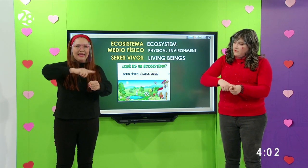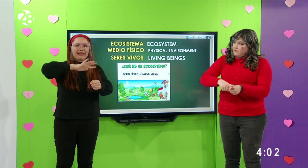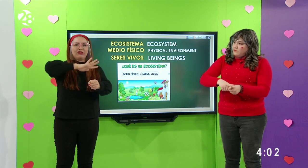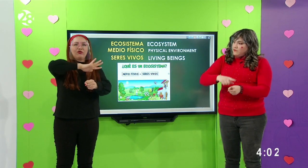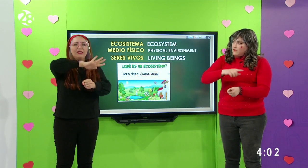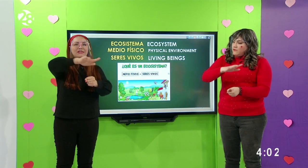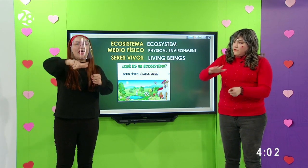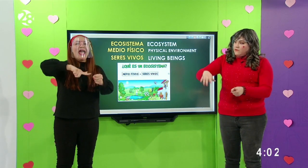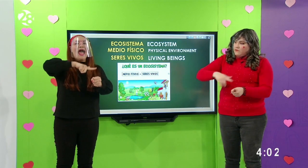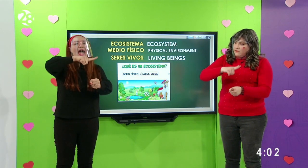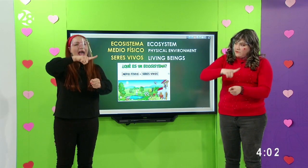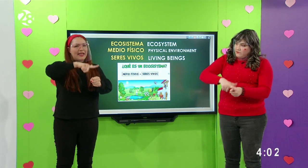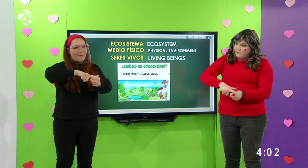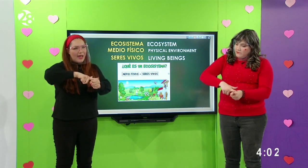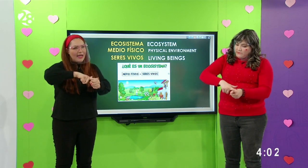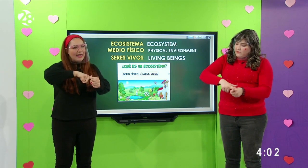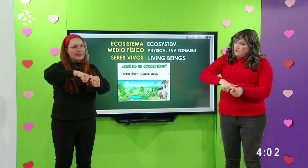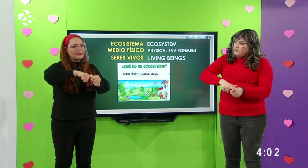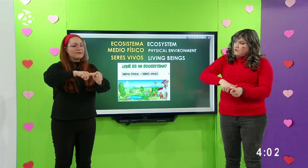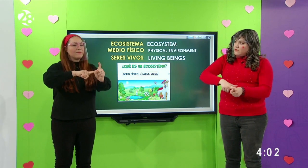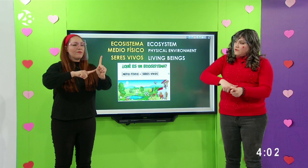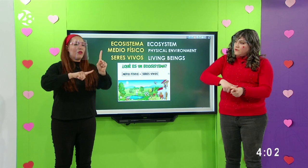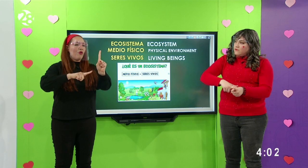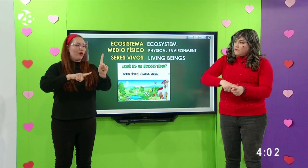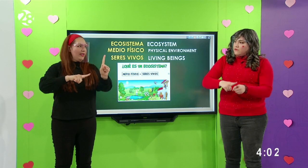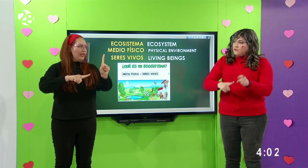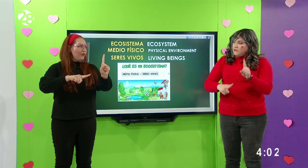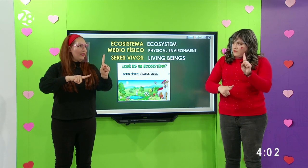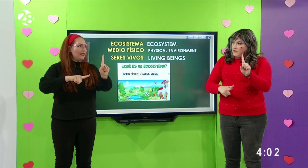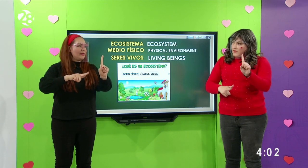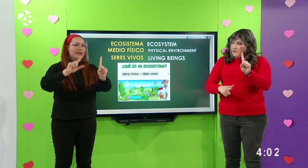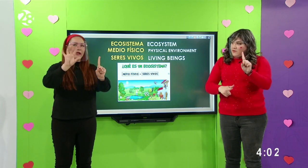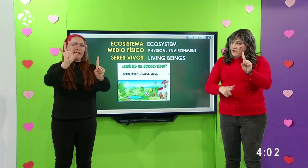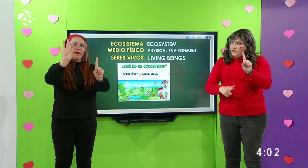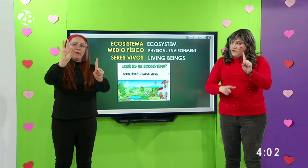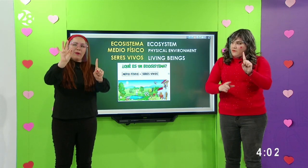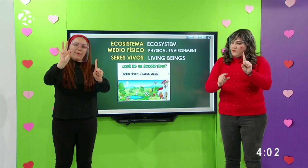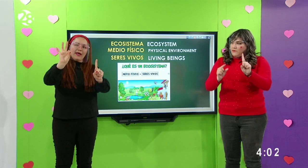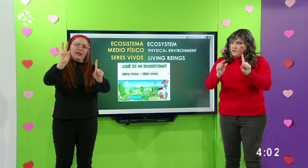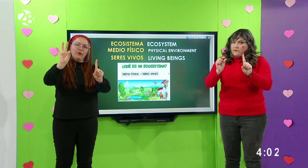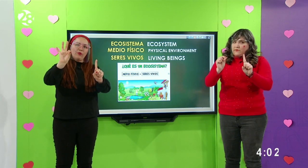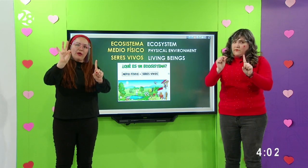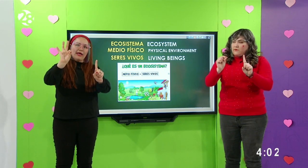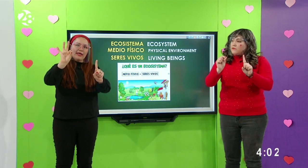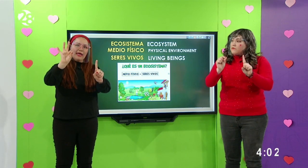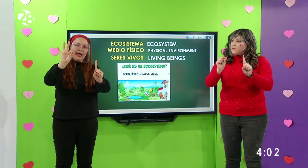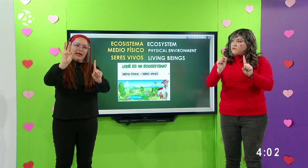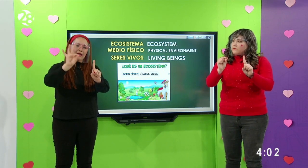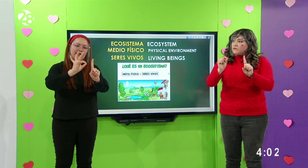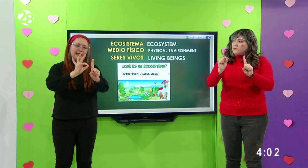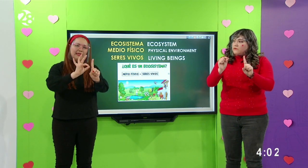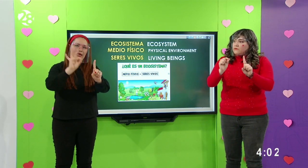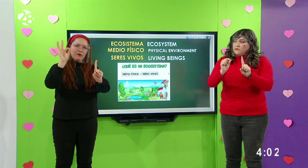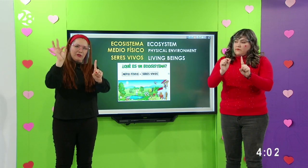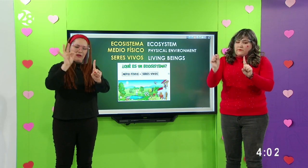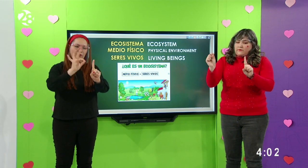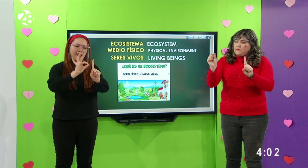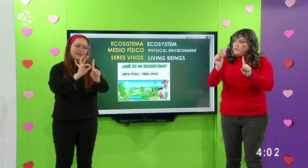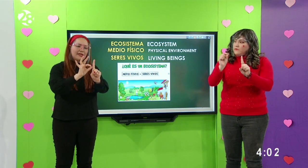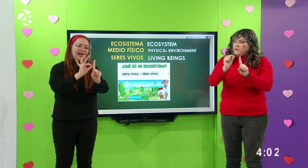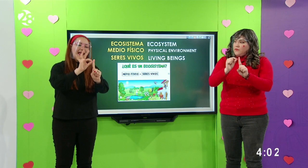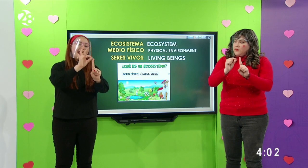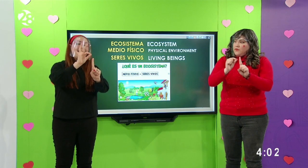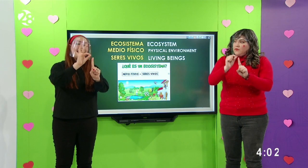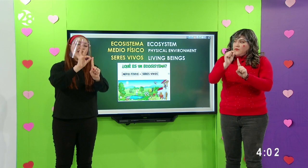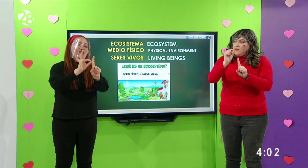L. Esto es animales, con el dedo índice hacia arriba y pegando pulgar y índice de nuestra mano